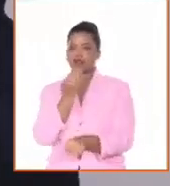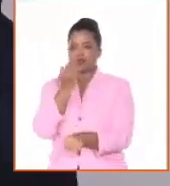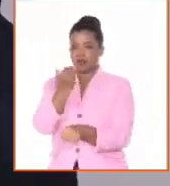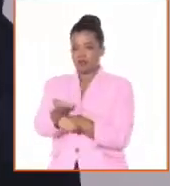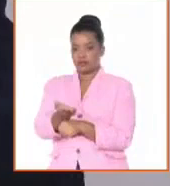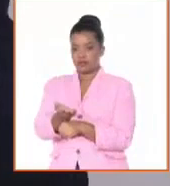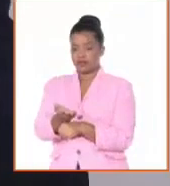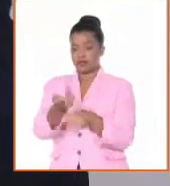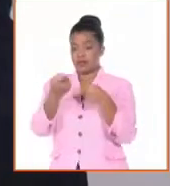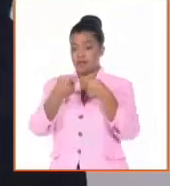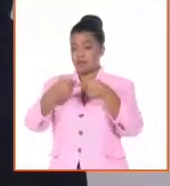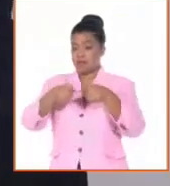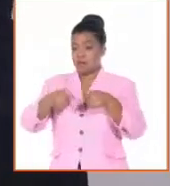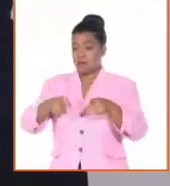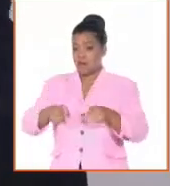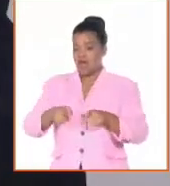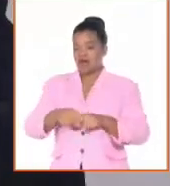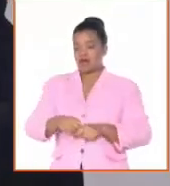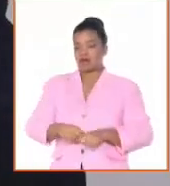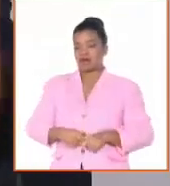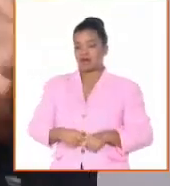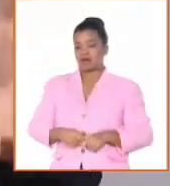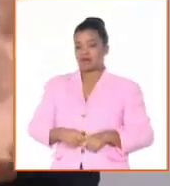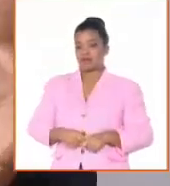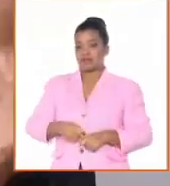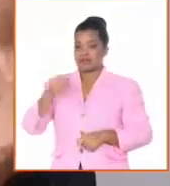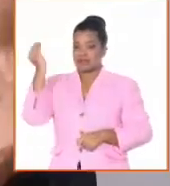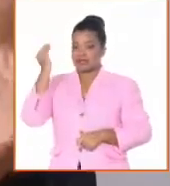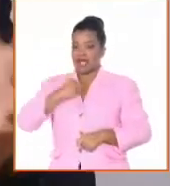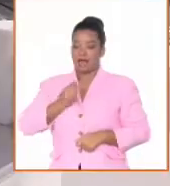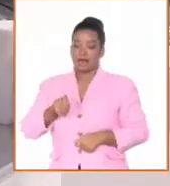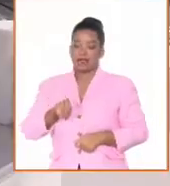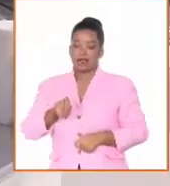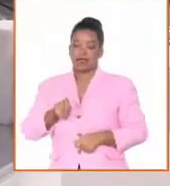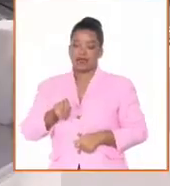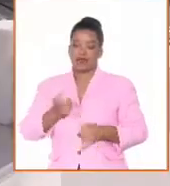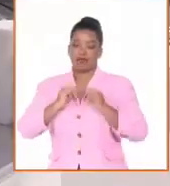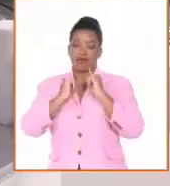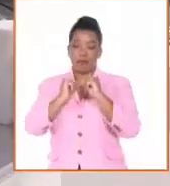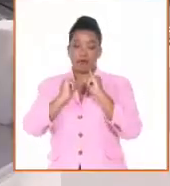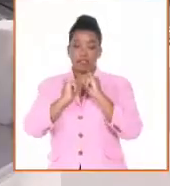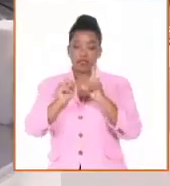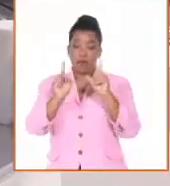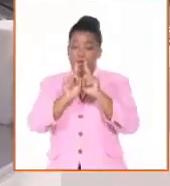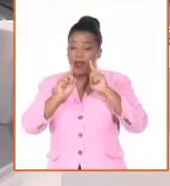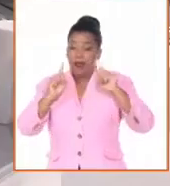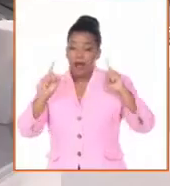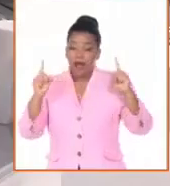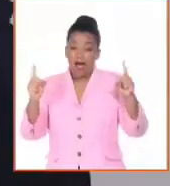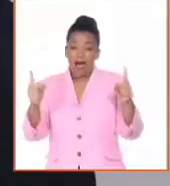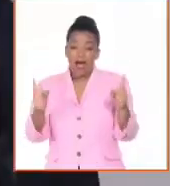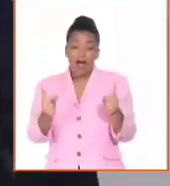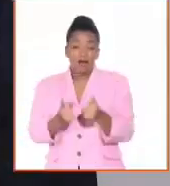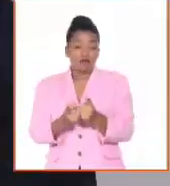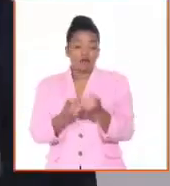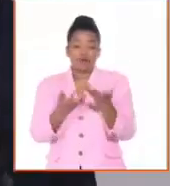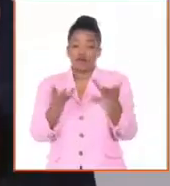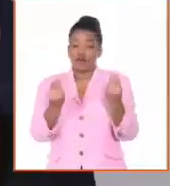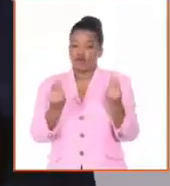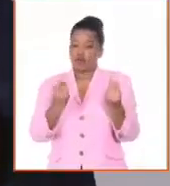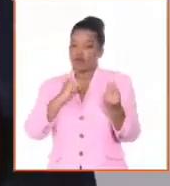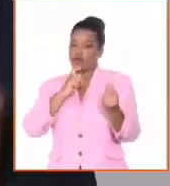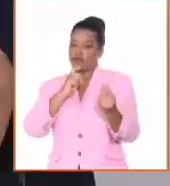la la dimensión que tiene el registro del estado civil no se puede comparar con que ese proceso Generalmente no